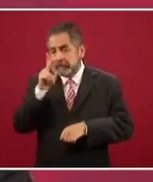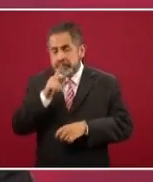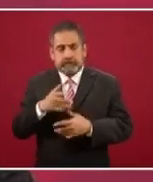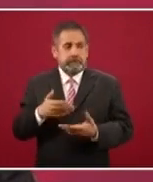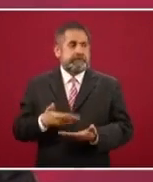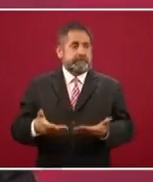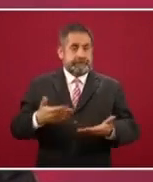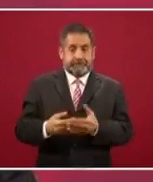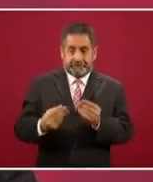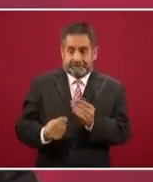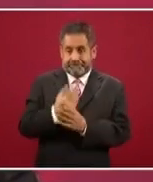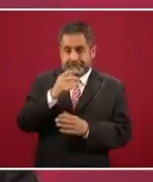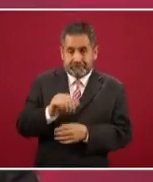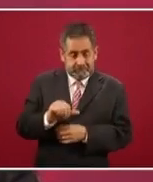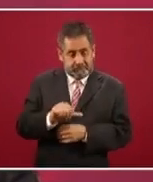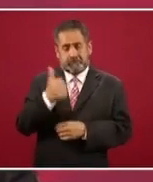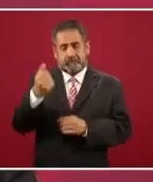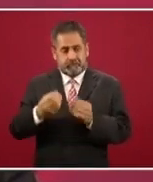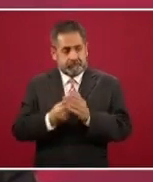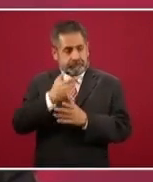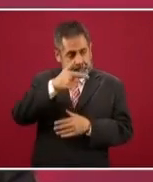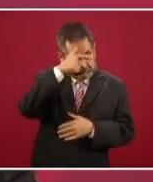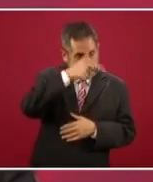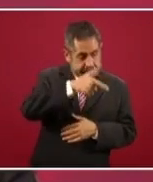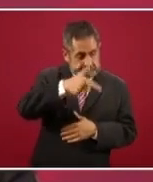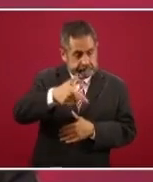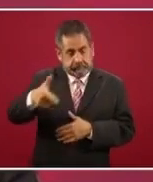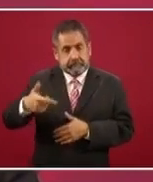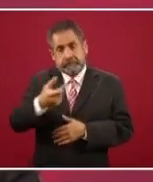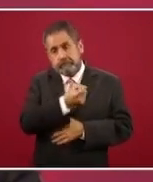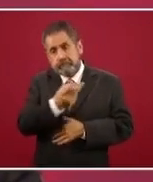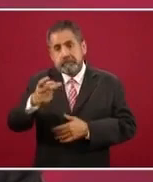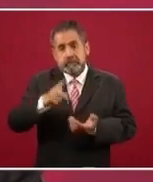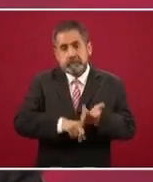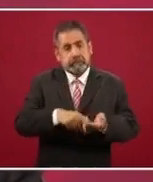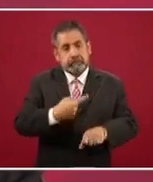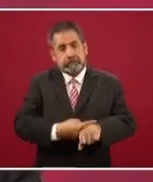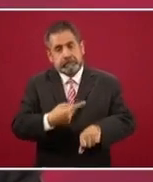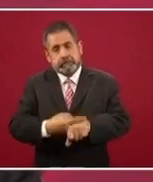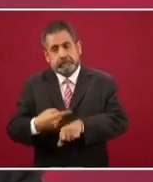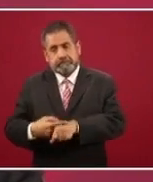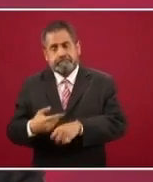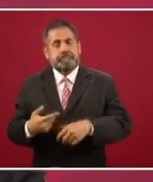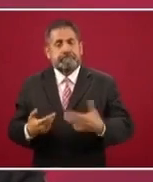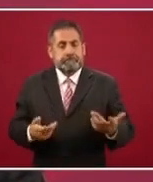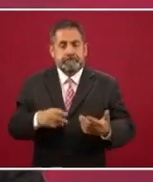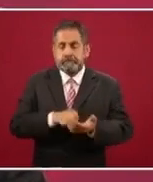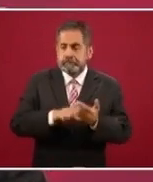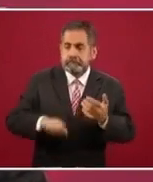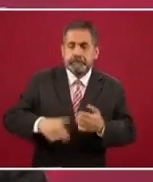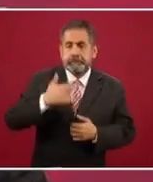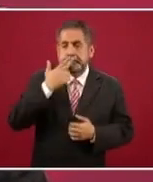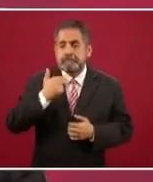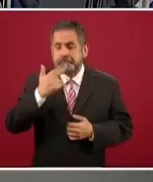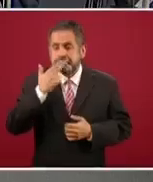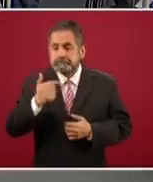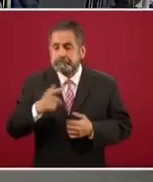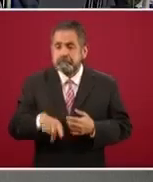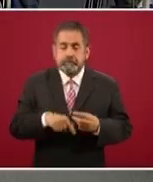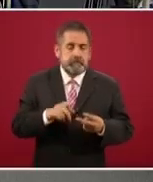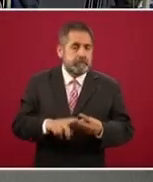son otro tipo de enfermedades, lo que mencionas, diabetes,